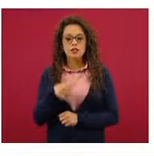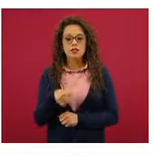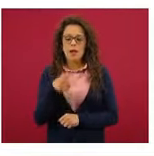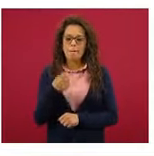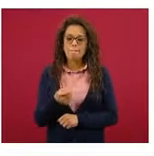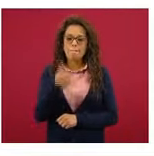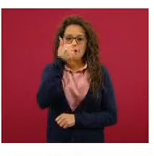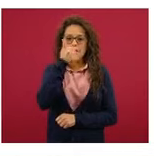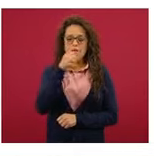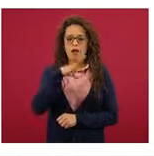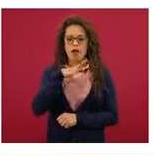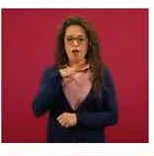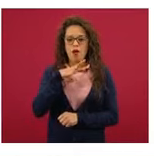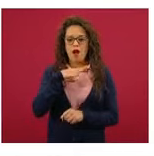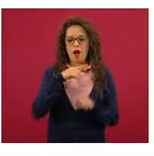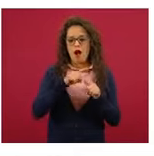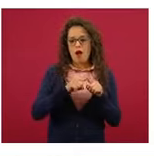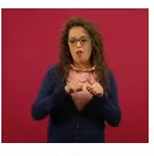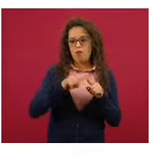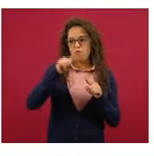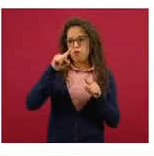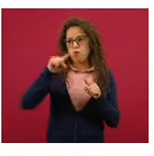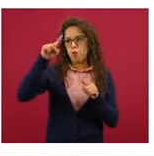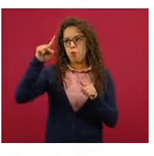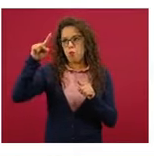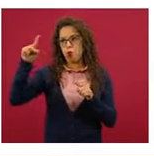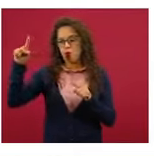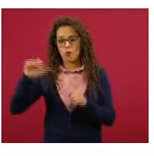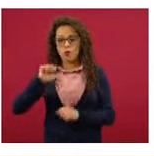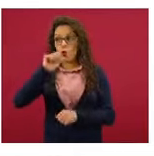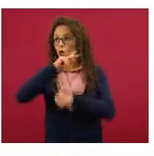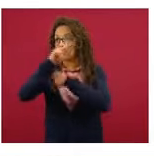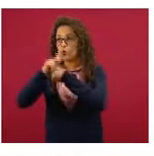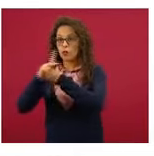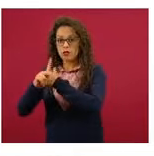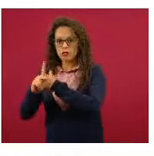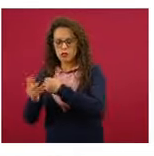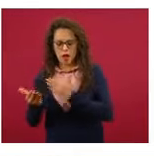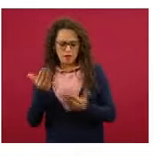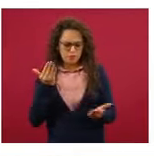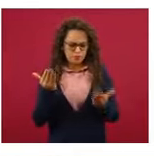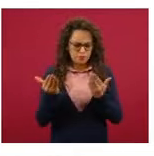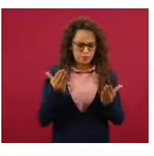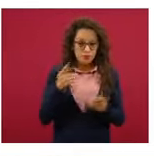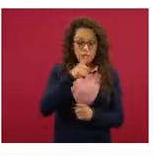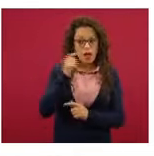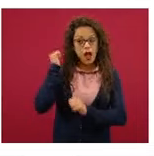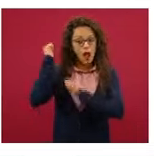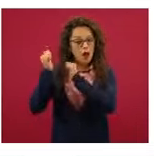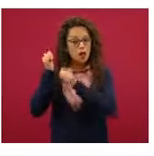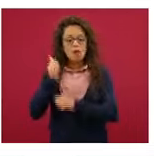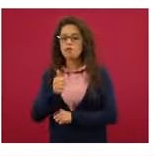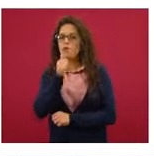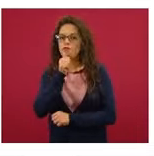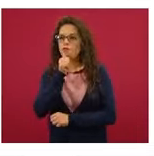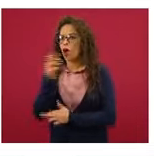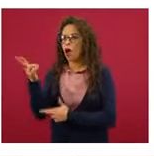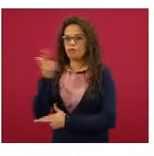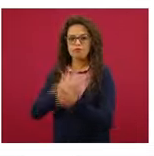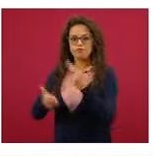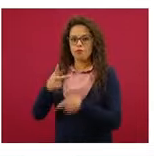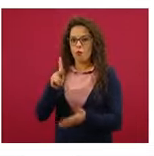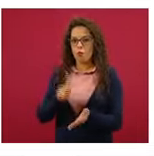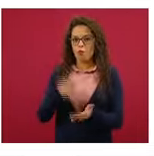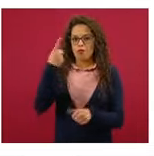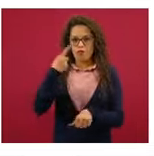incremento que tuvieron. Y a diferencia de otros países en la región, Arabia Saudita todavía no ha presentado un rebrote. Digamos que más bien